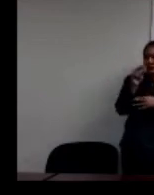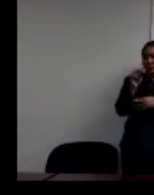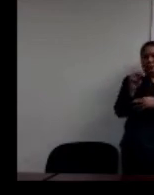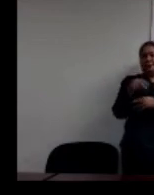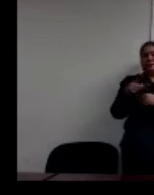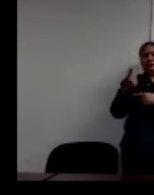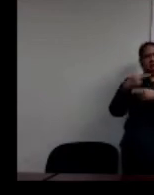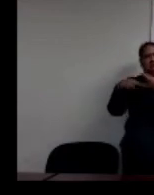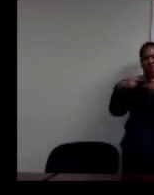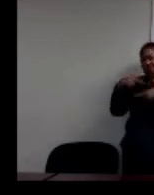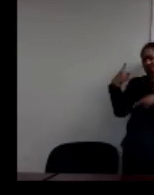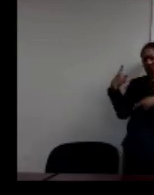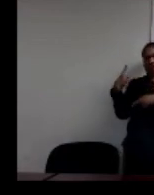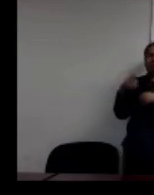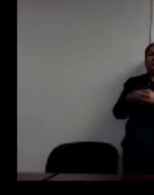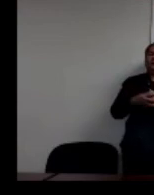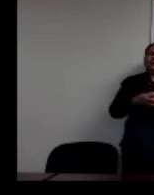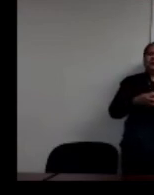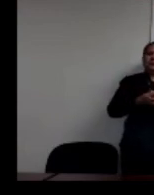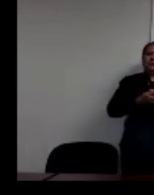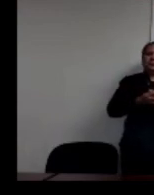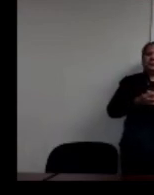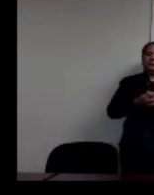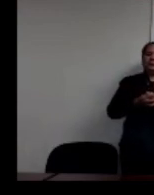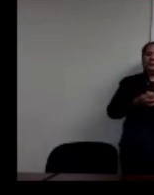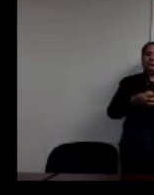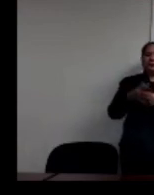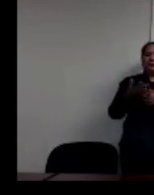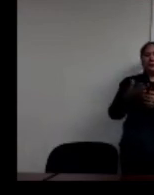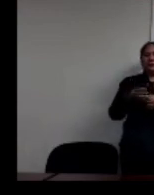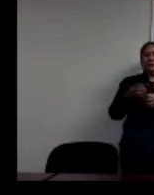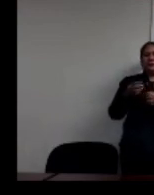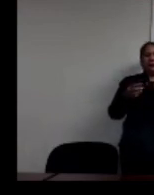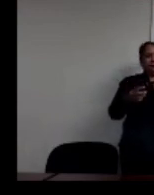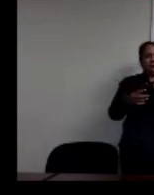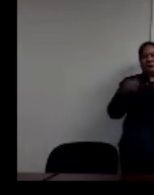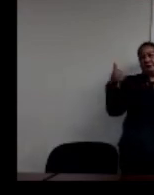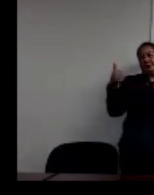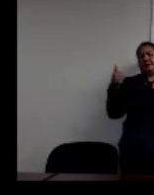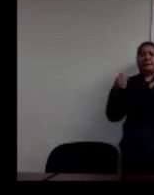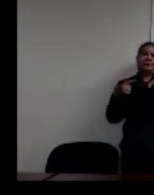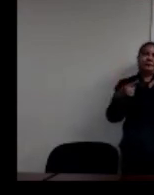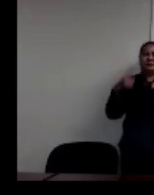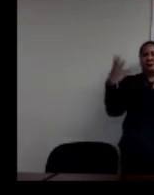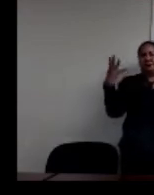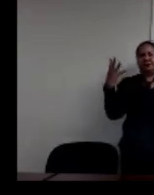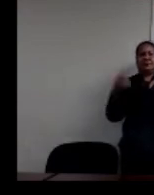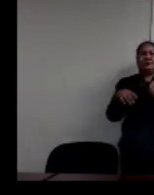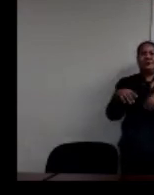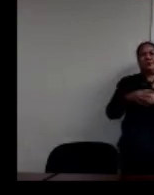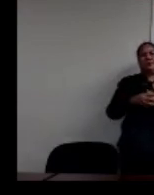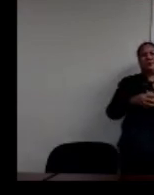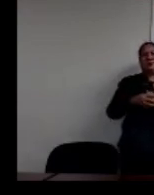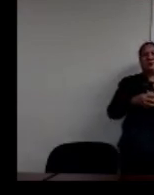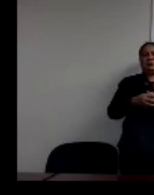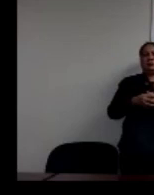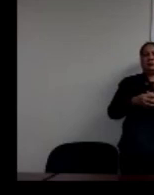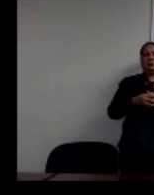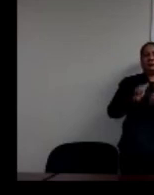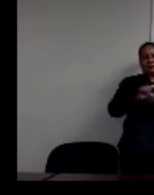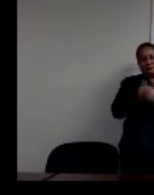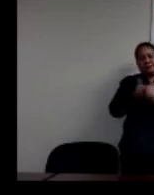a la 6, me puedo regresar a la 4. Y estar combinar 4 con 6 o 6 con 4. Y así,